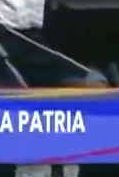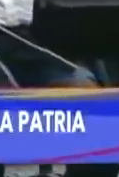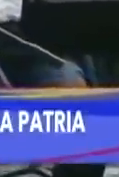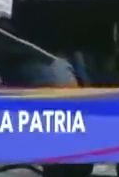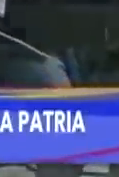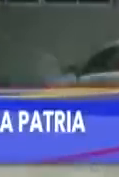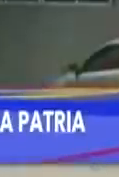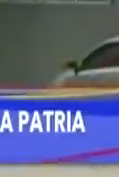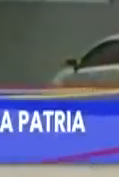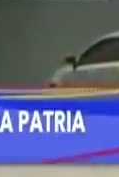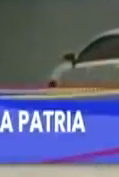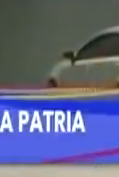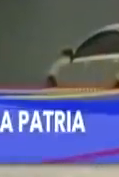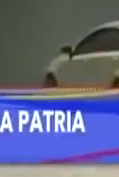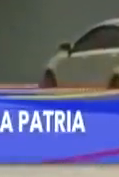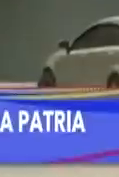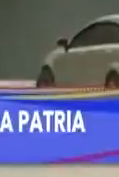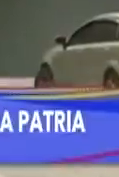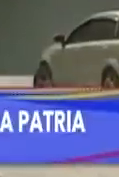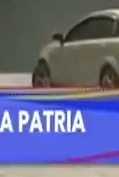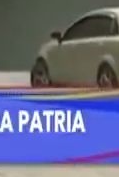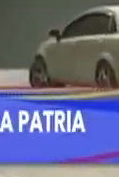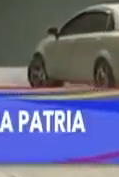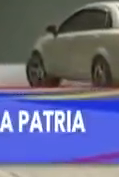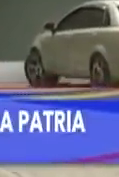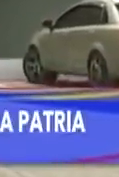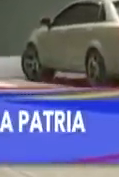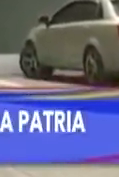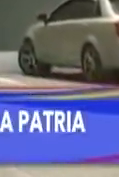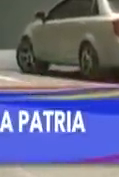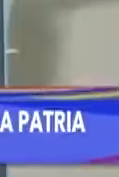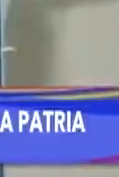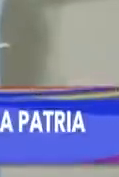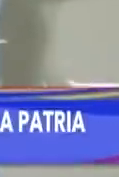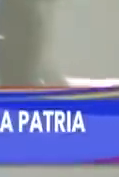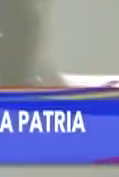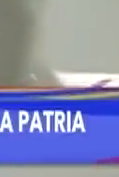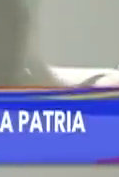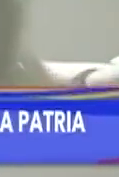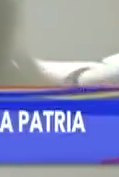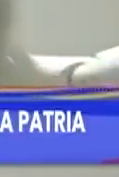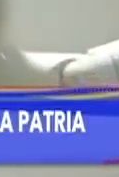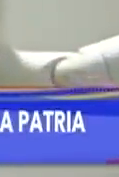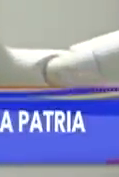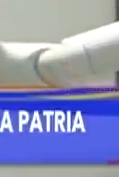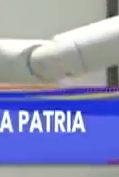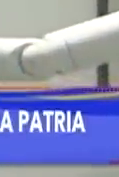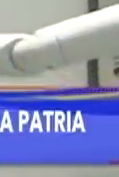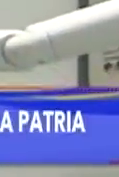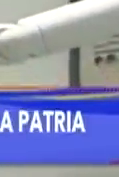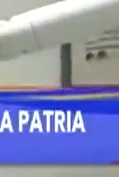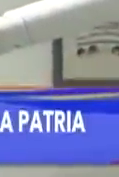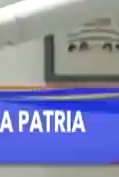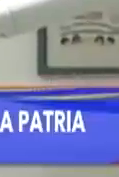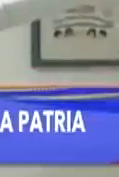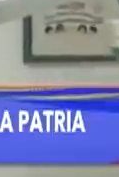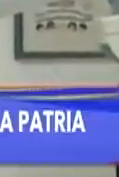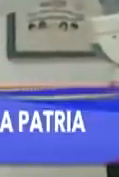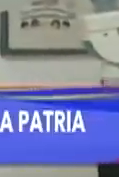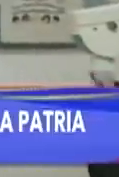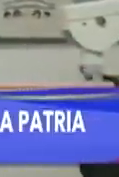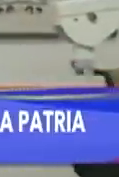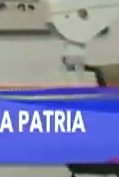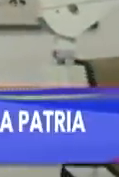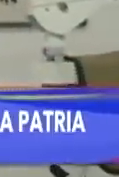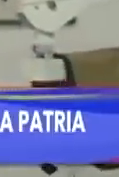aprovechar de felicitar a todos los médicos y las médicas venezolanas que junto a usted y